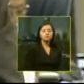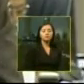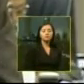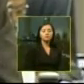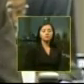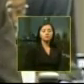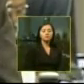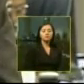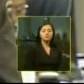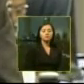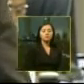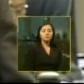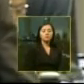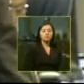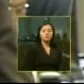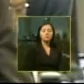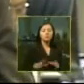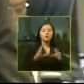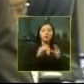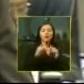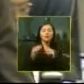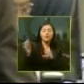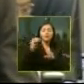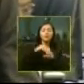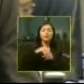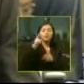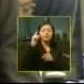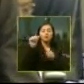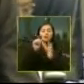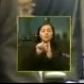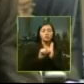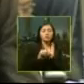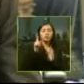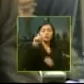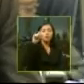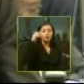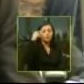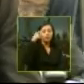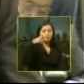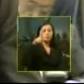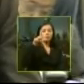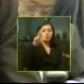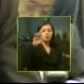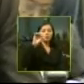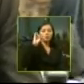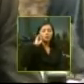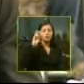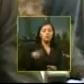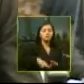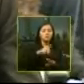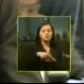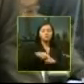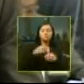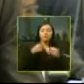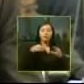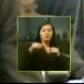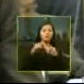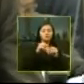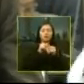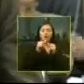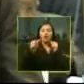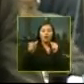Se habla dentro de este artículo de un Estado plurinacional. Yo me he venido manifestando a lo largo de los debates de mi